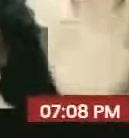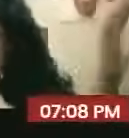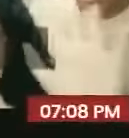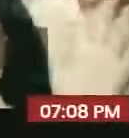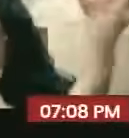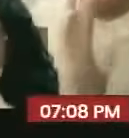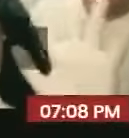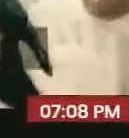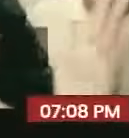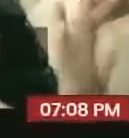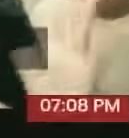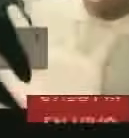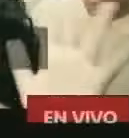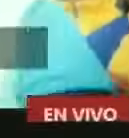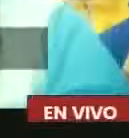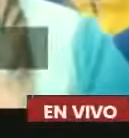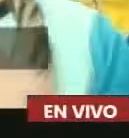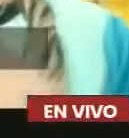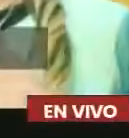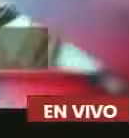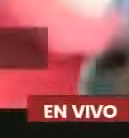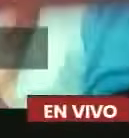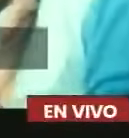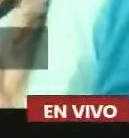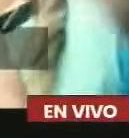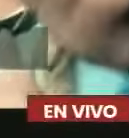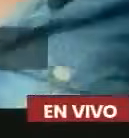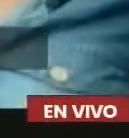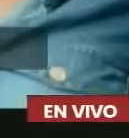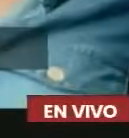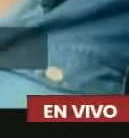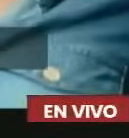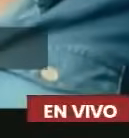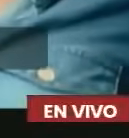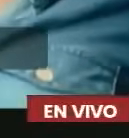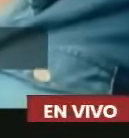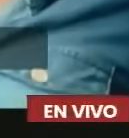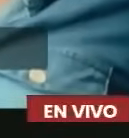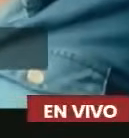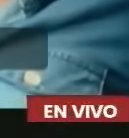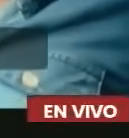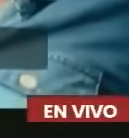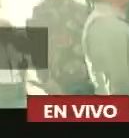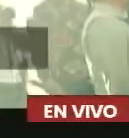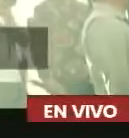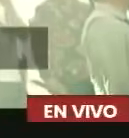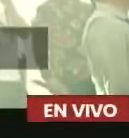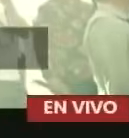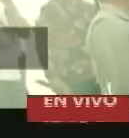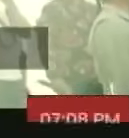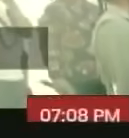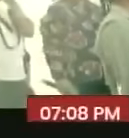la lucha. Y el 3 de diciembre, una sola voz diciendo...